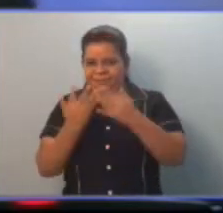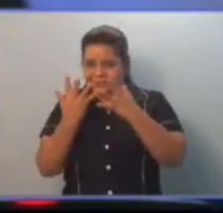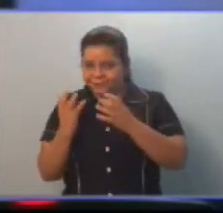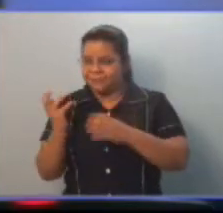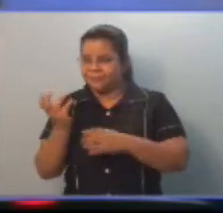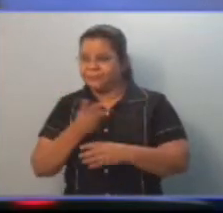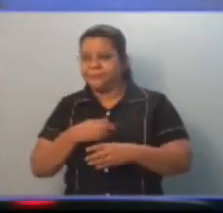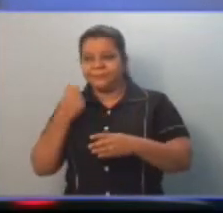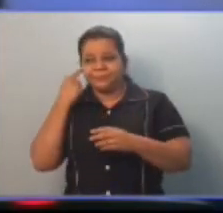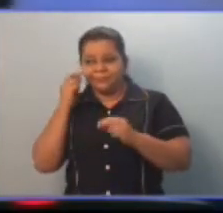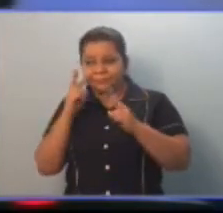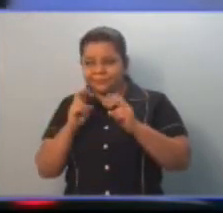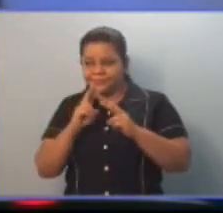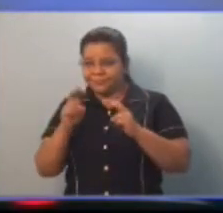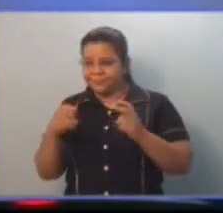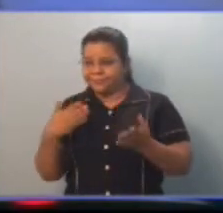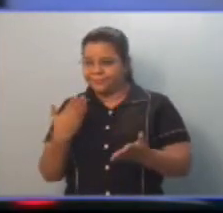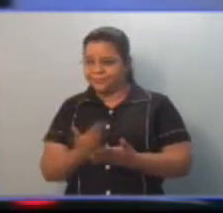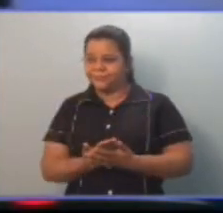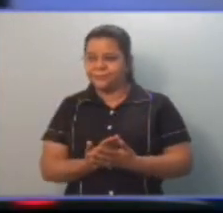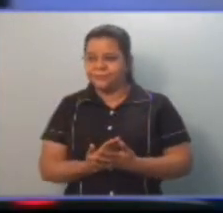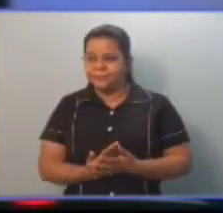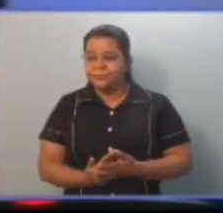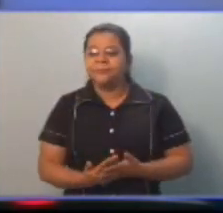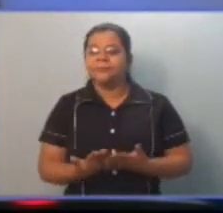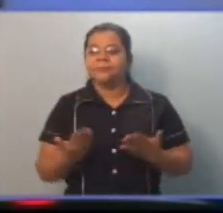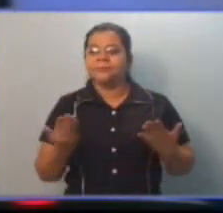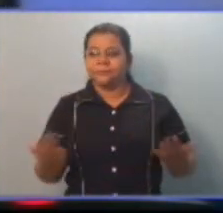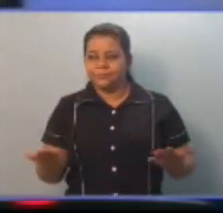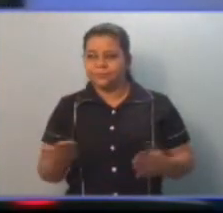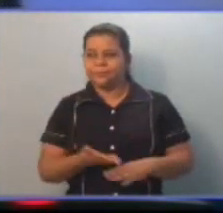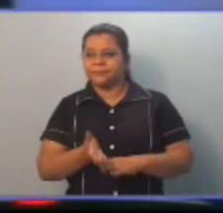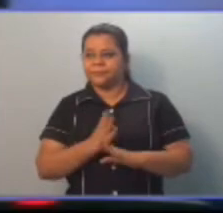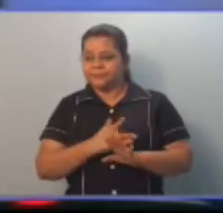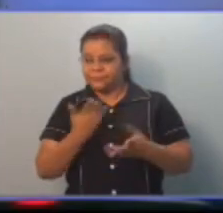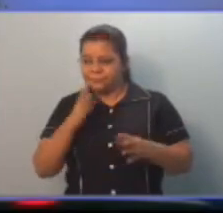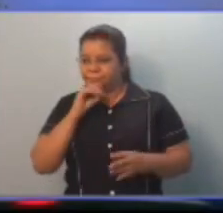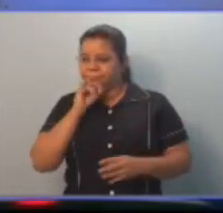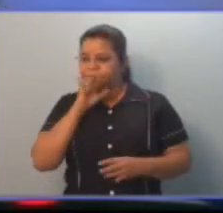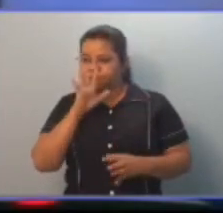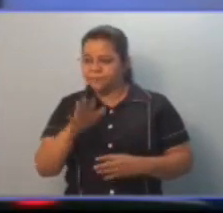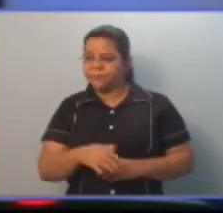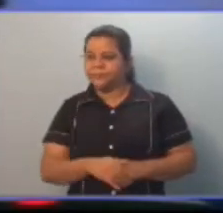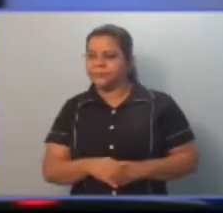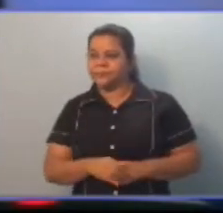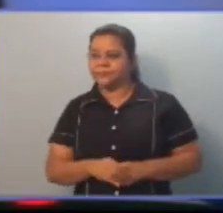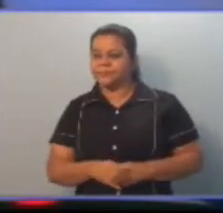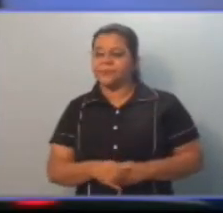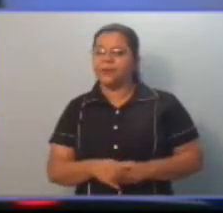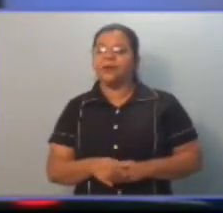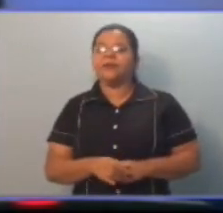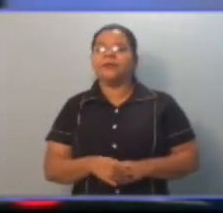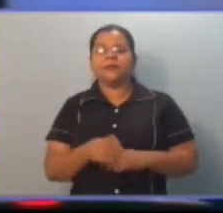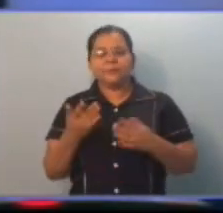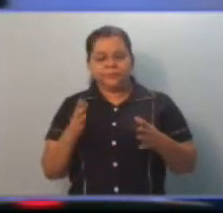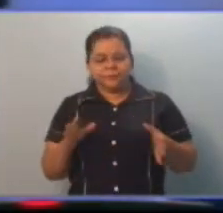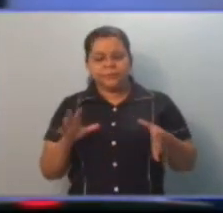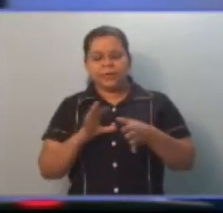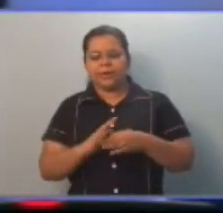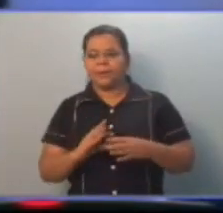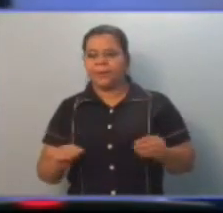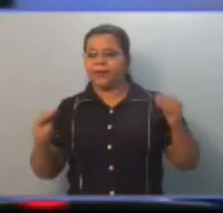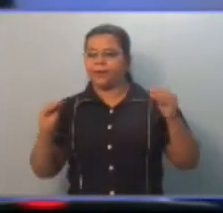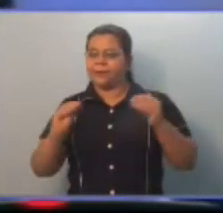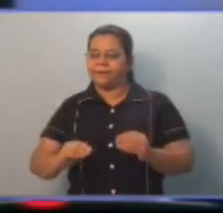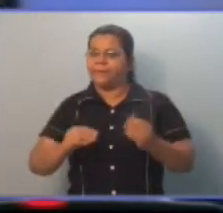esas disposiciones restrictivas, porque de pronto, como lo hemos dicho en otras ocasiones, no sabemos si las personas a las que estaremos acreditando y